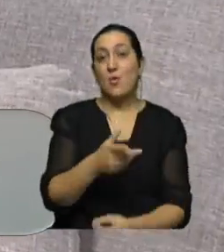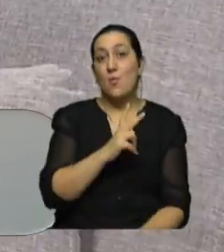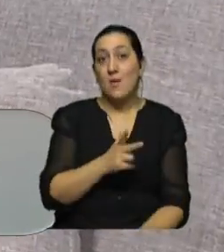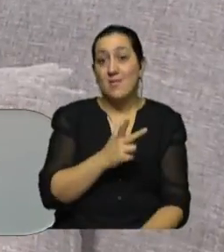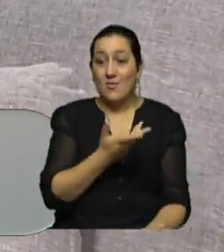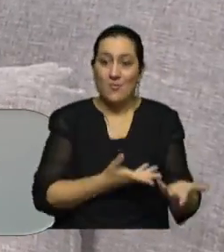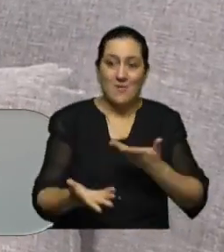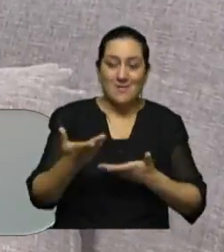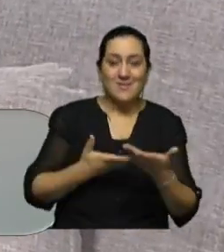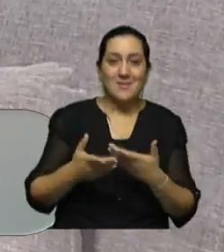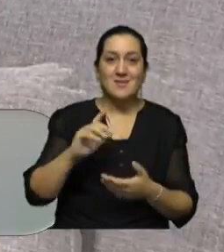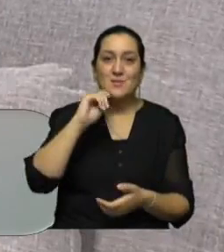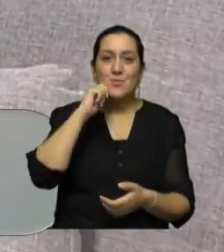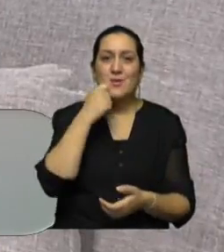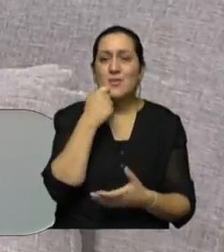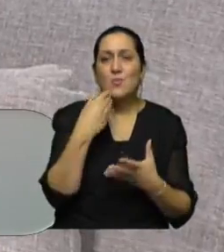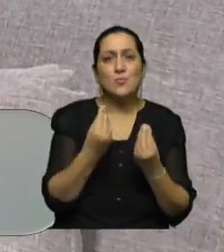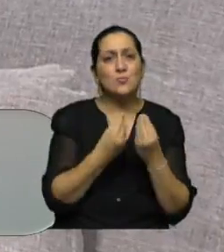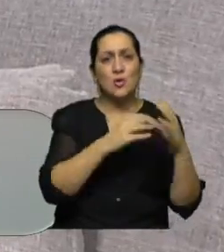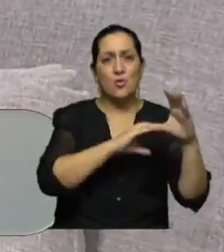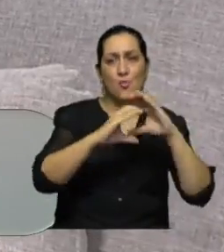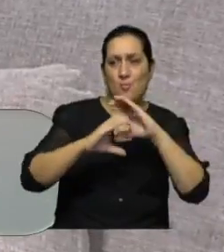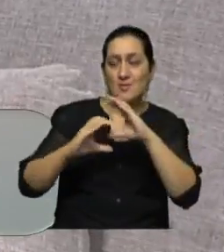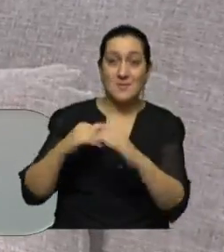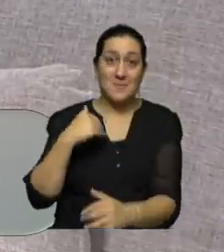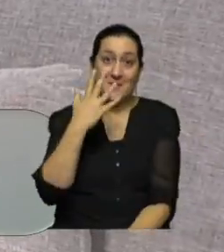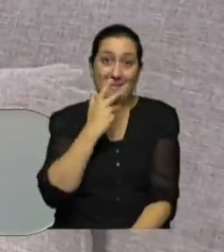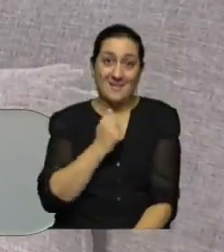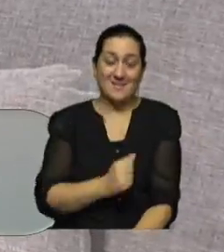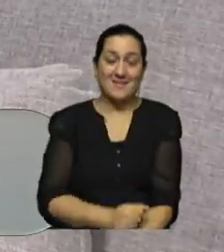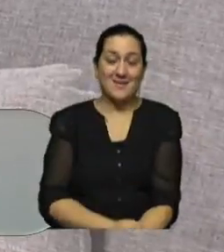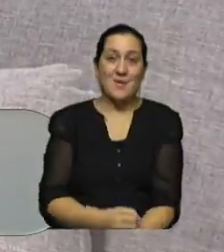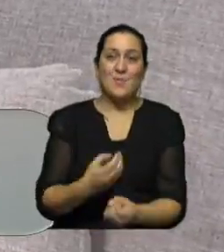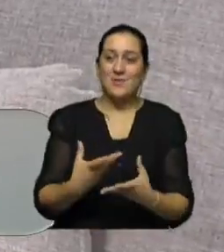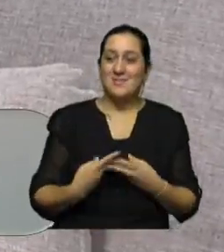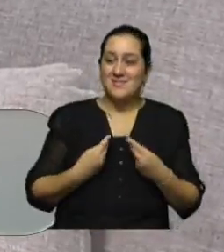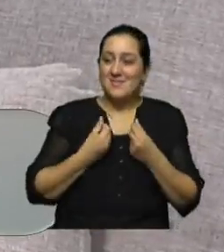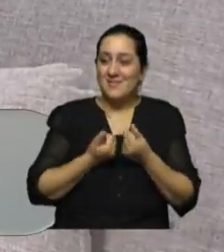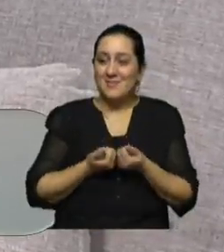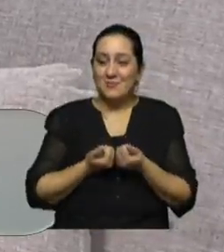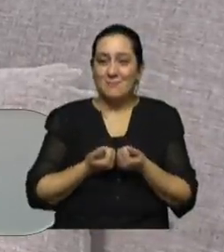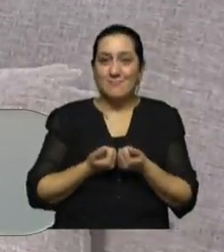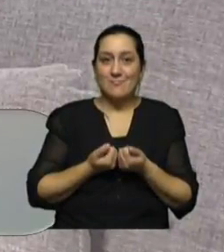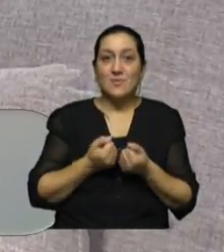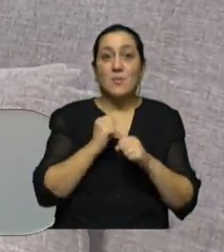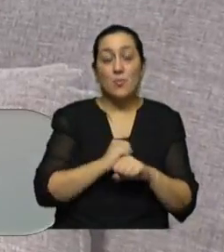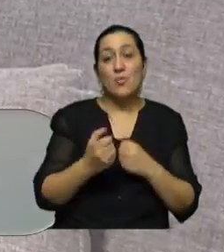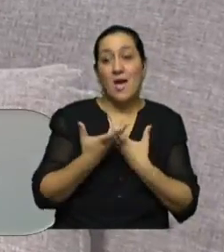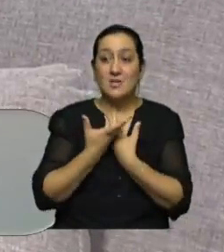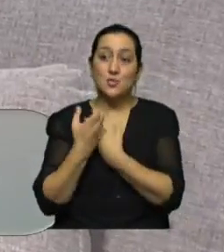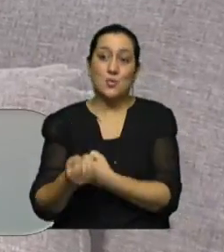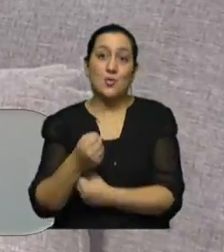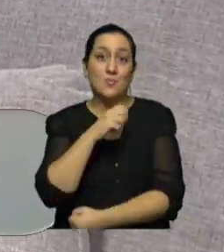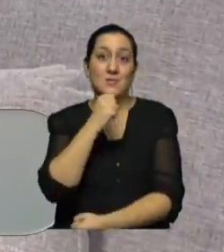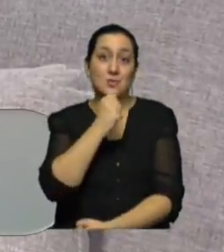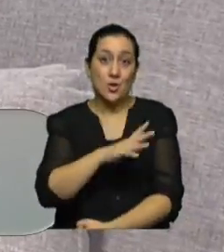genera toda una cosa de mucha comunicación, que a mí me encanta. O sea, me encanta porque siento que puedo servir con mi historia a